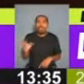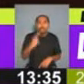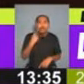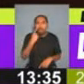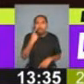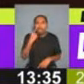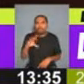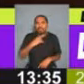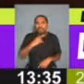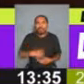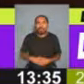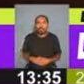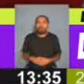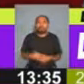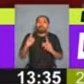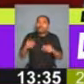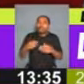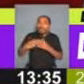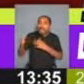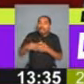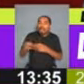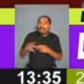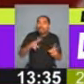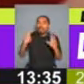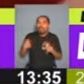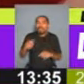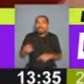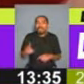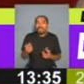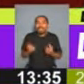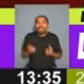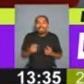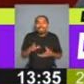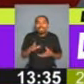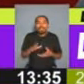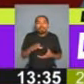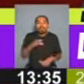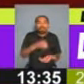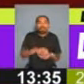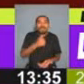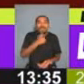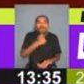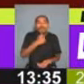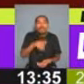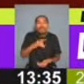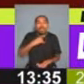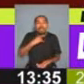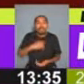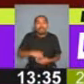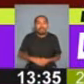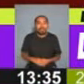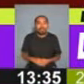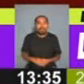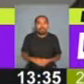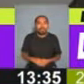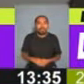Hemos hablado también de la necesidad de que agua potable de la provincia de Jujuy